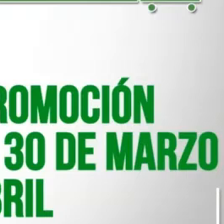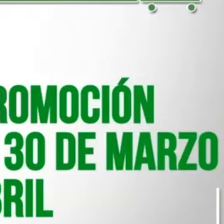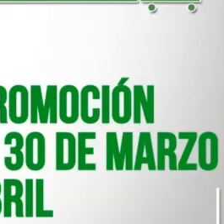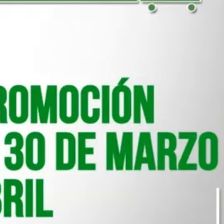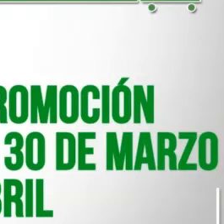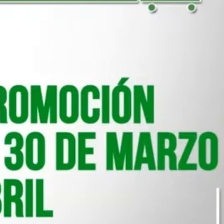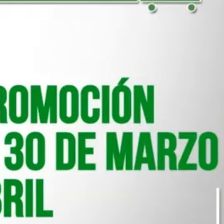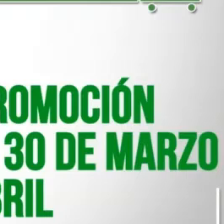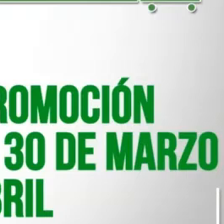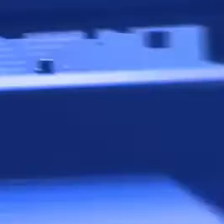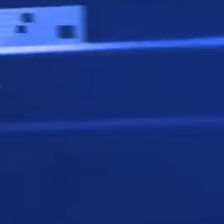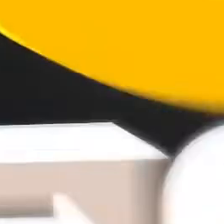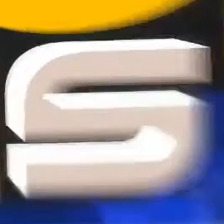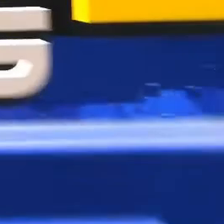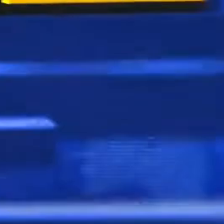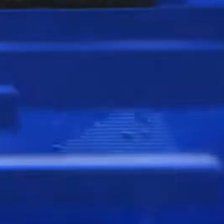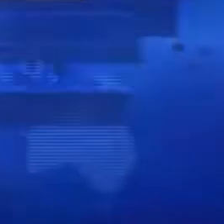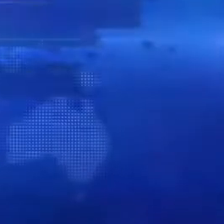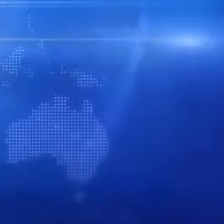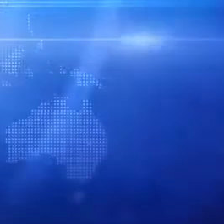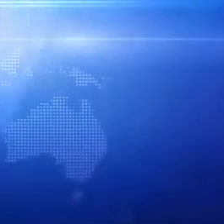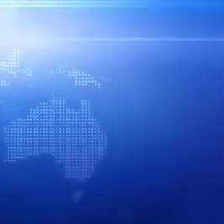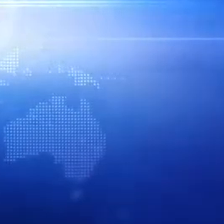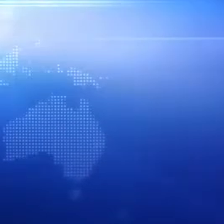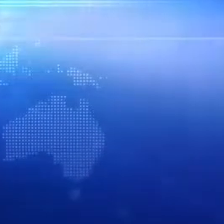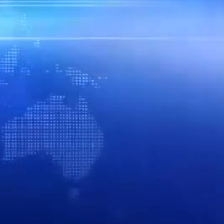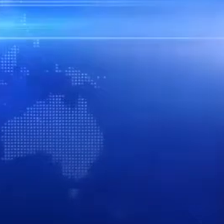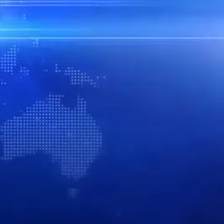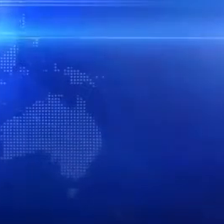afeitar, más repuesto.